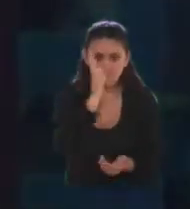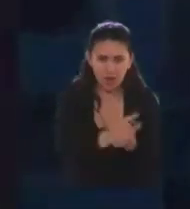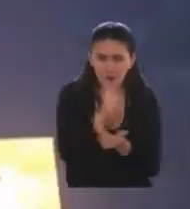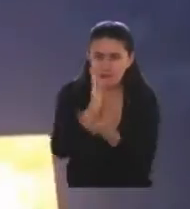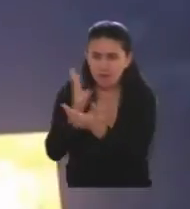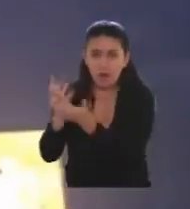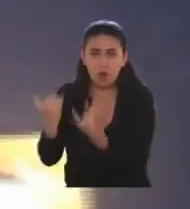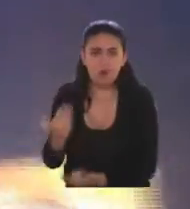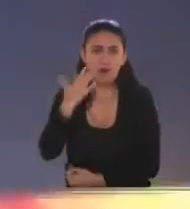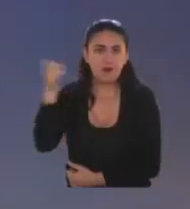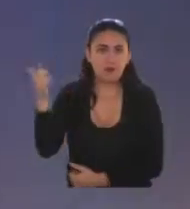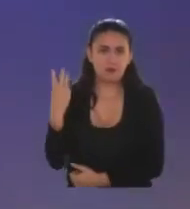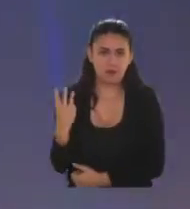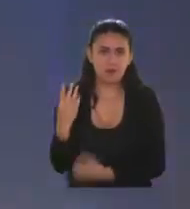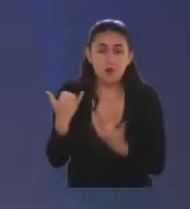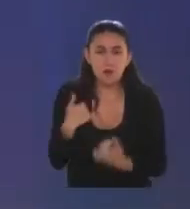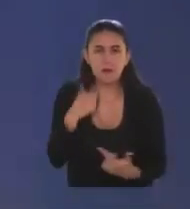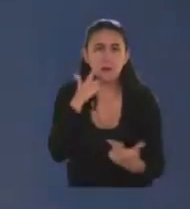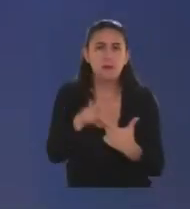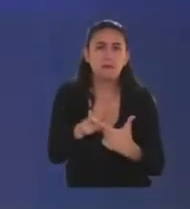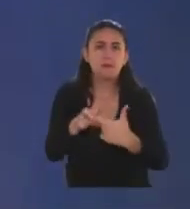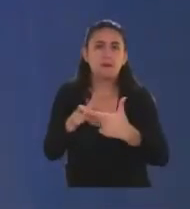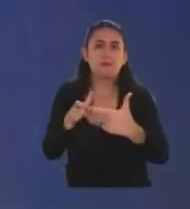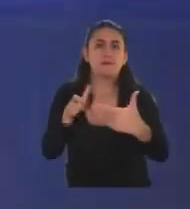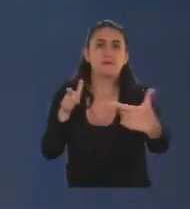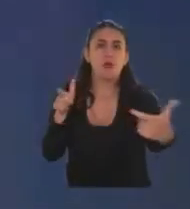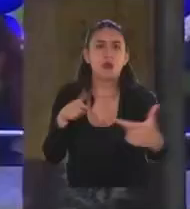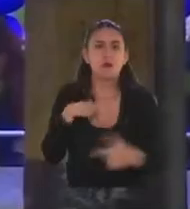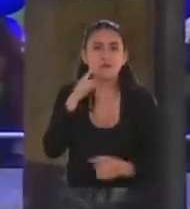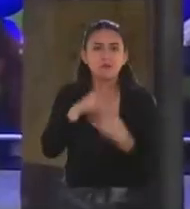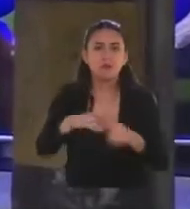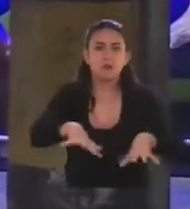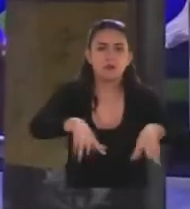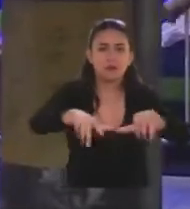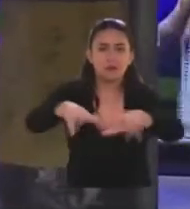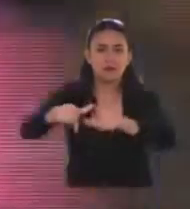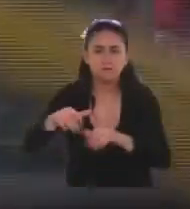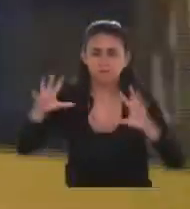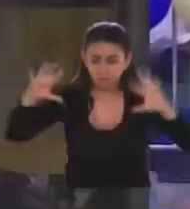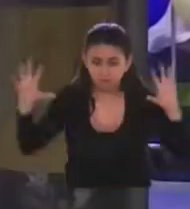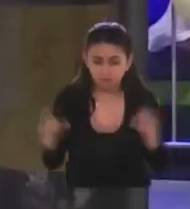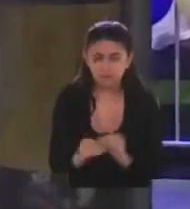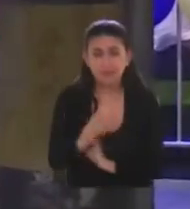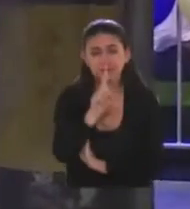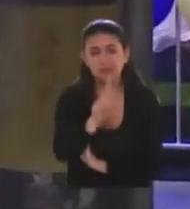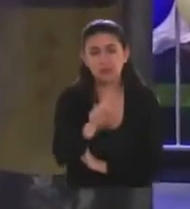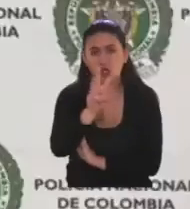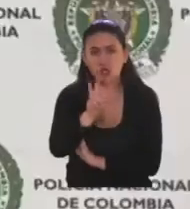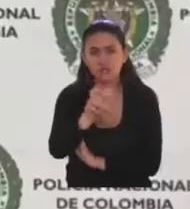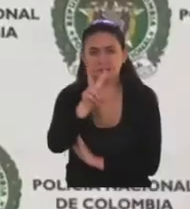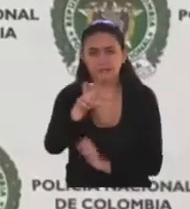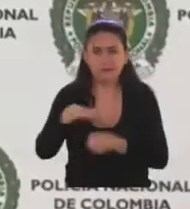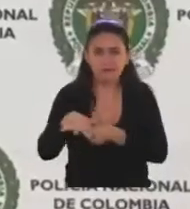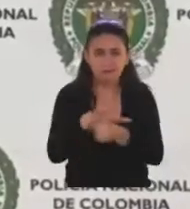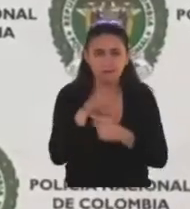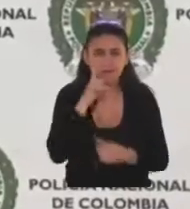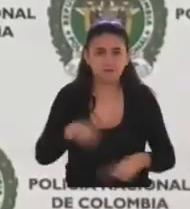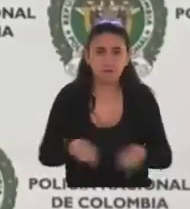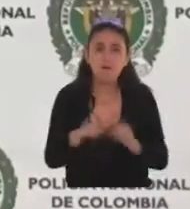Una alerta ante el incremento de esta modalidad. En lo que va del año, son 187 casos.